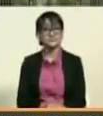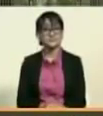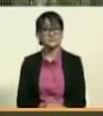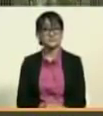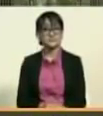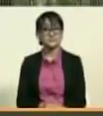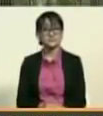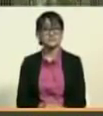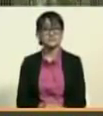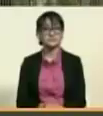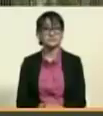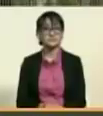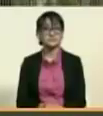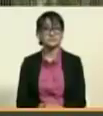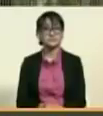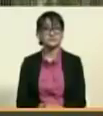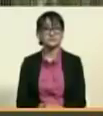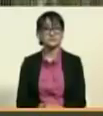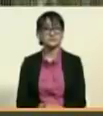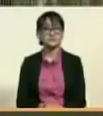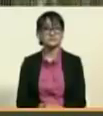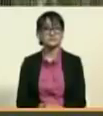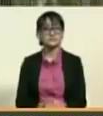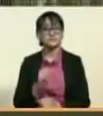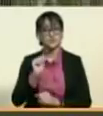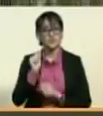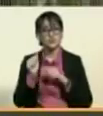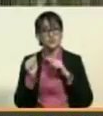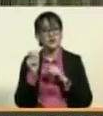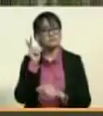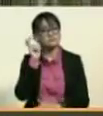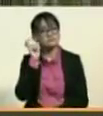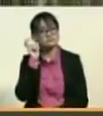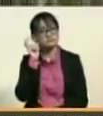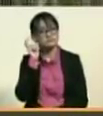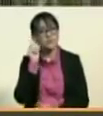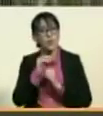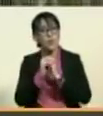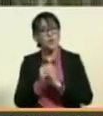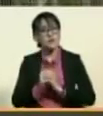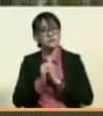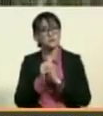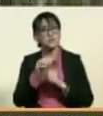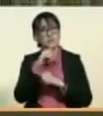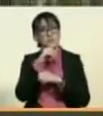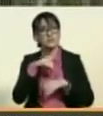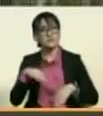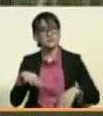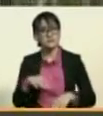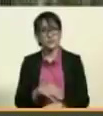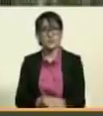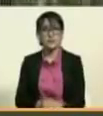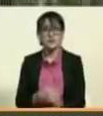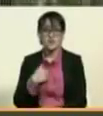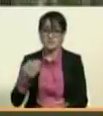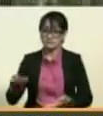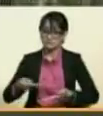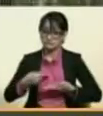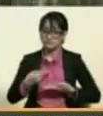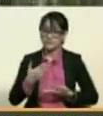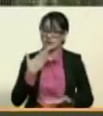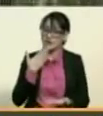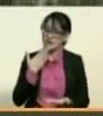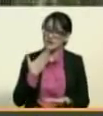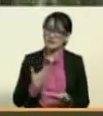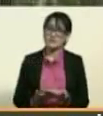En esta maraca se escucha sus oraciones y sus bendiciones eternas. Y yo las recibo con